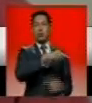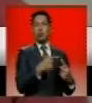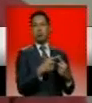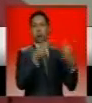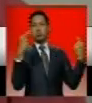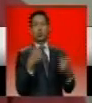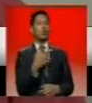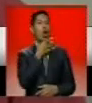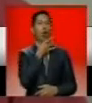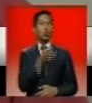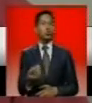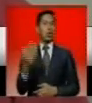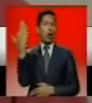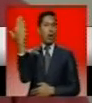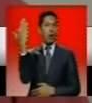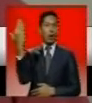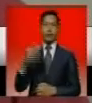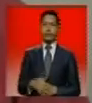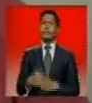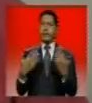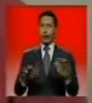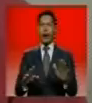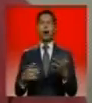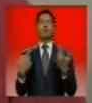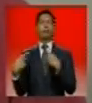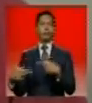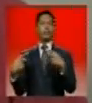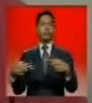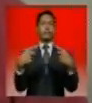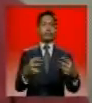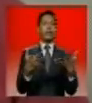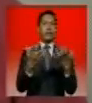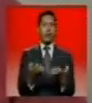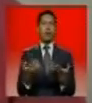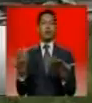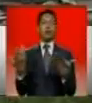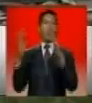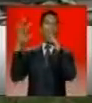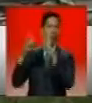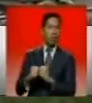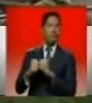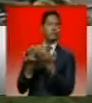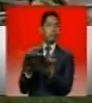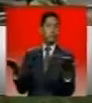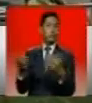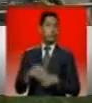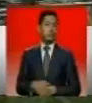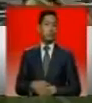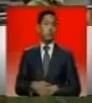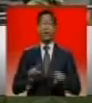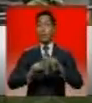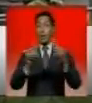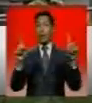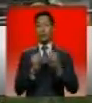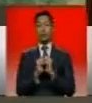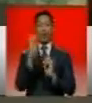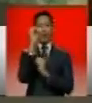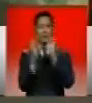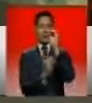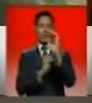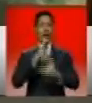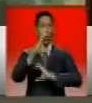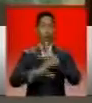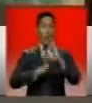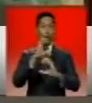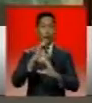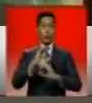muchos intentos han venido de desestabilizar a esta administración. Sin embargo, en la Cámara de Comercio, desde